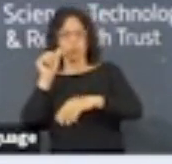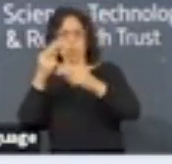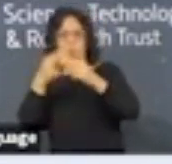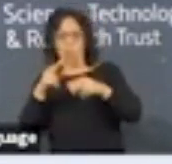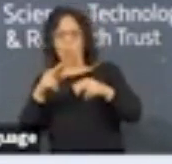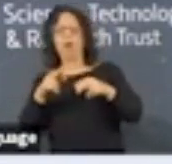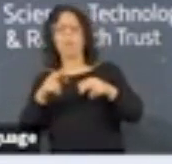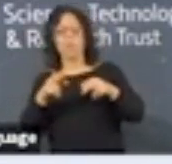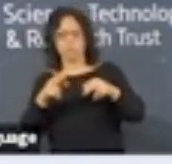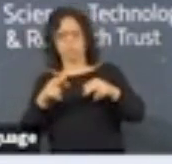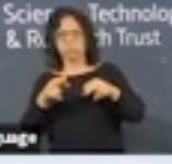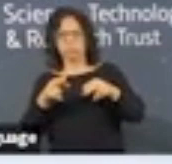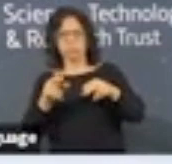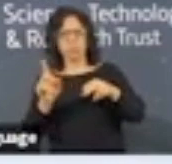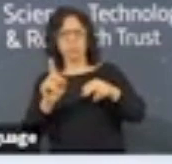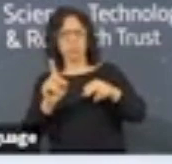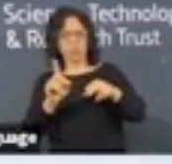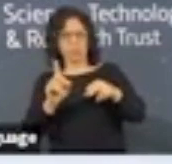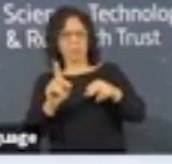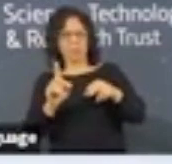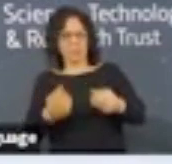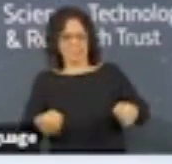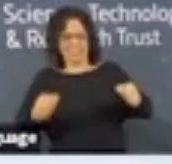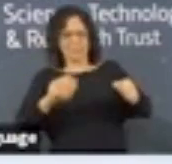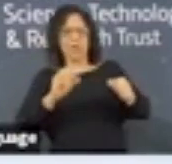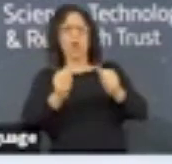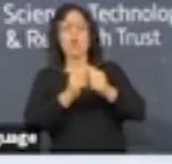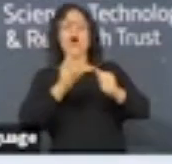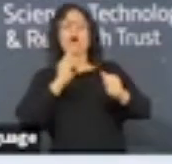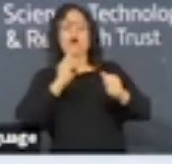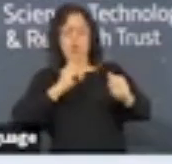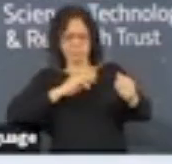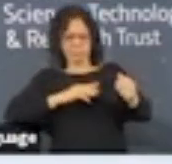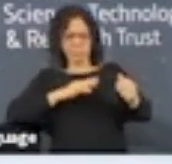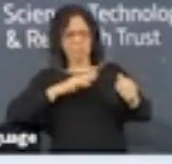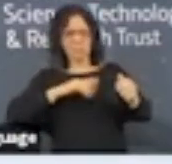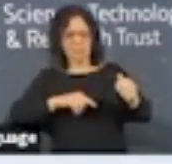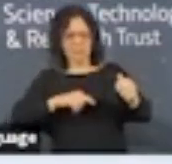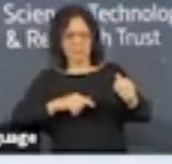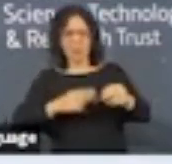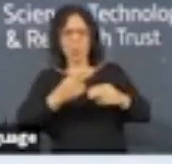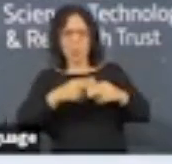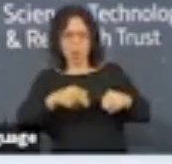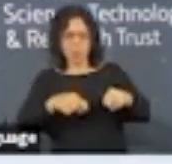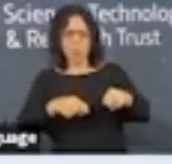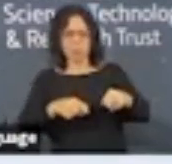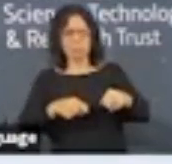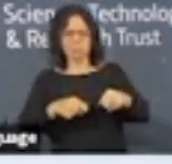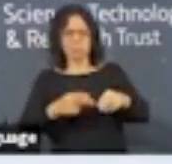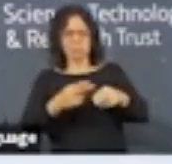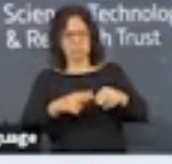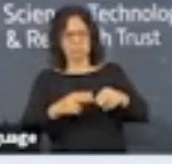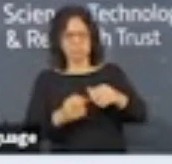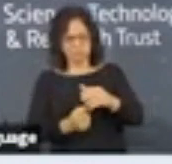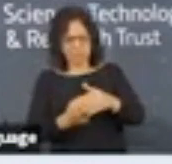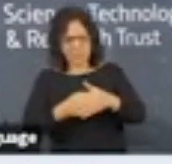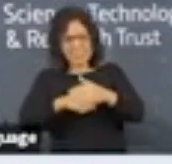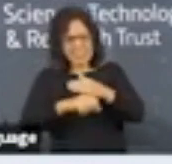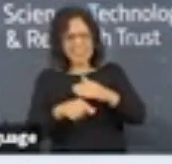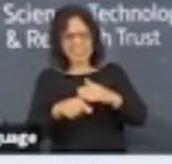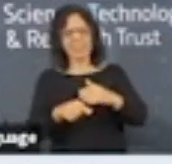recipientes con agua. Al eclosionar esos huevos, salen las larvas, que son los